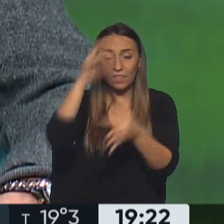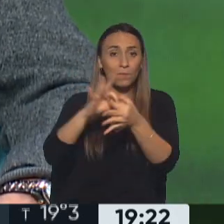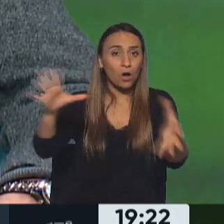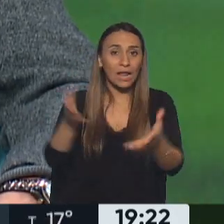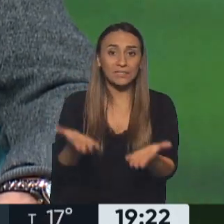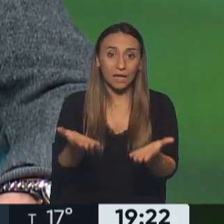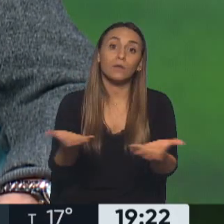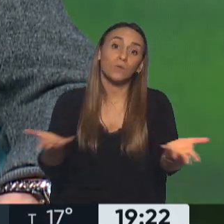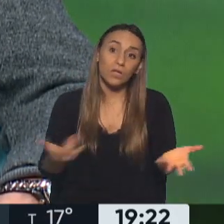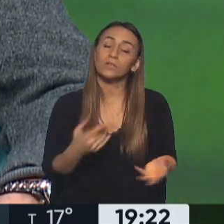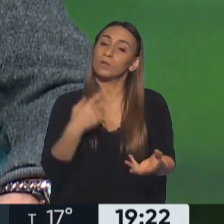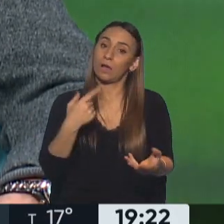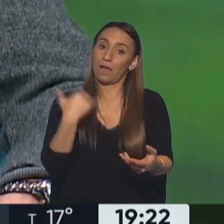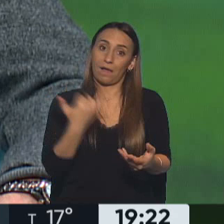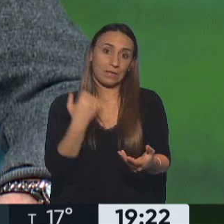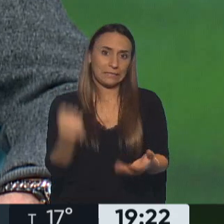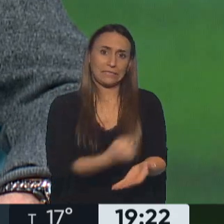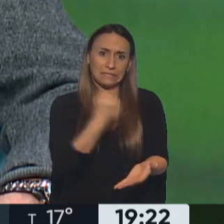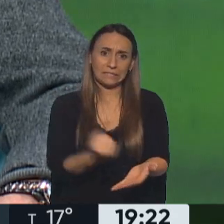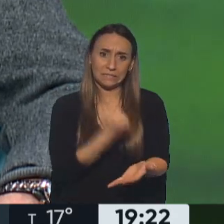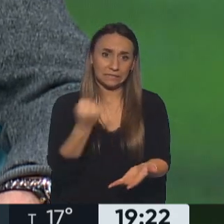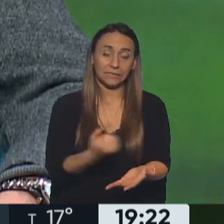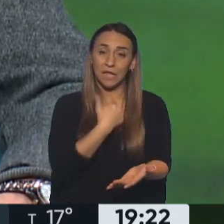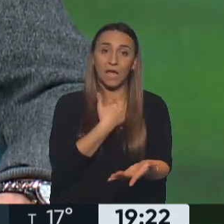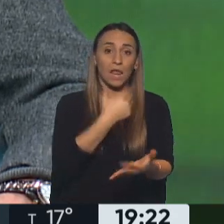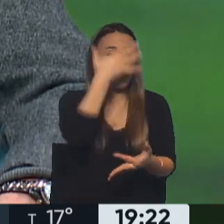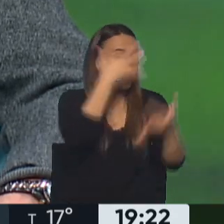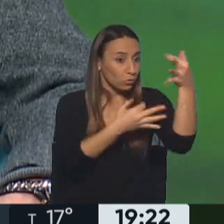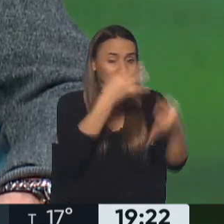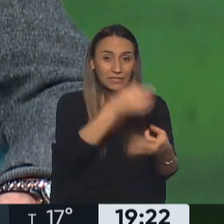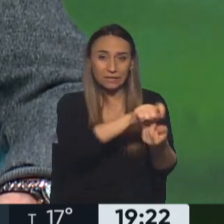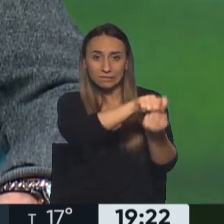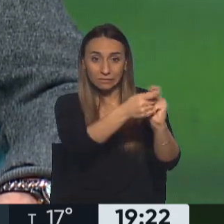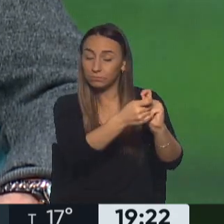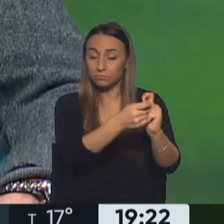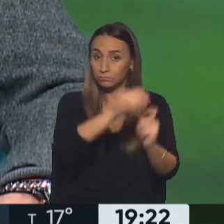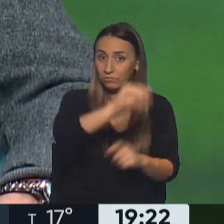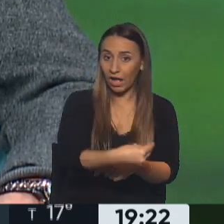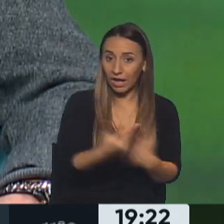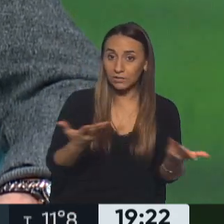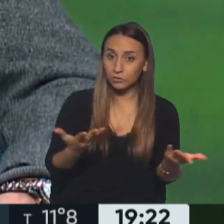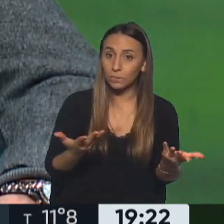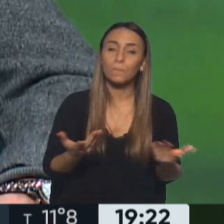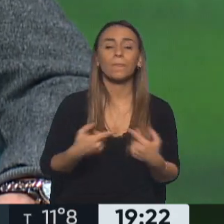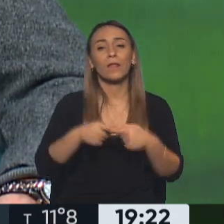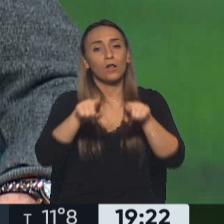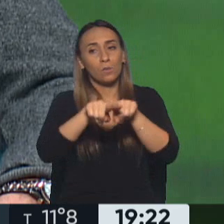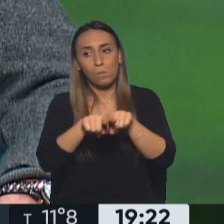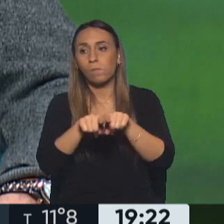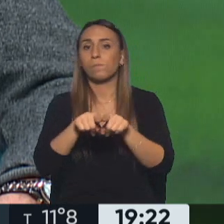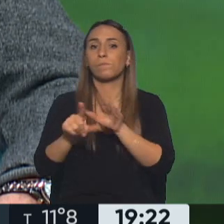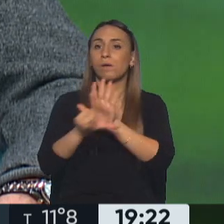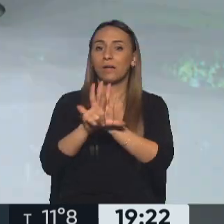un intento de reforma de la justicia que nunca logró que sea sancionado alquilará de los medios una cosa